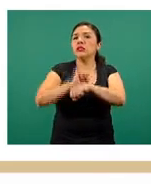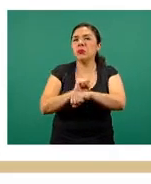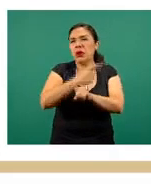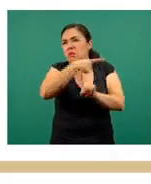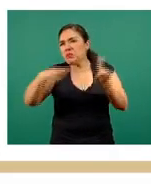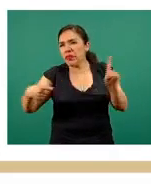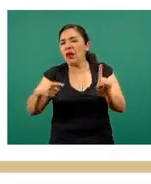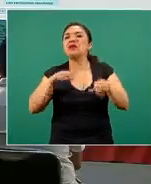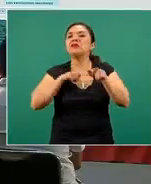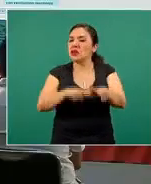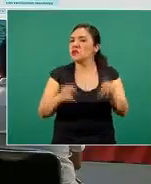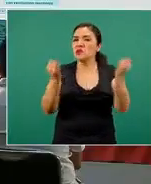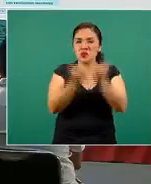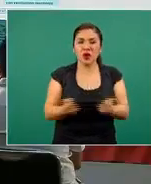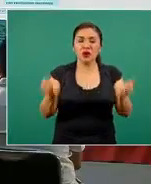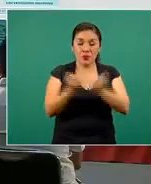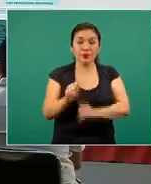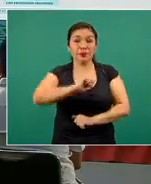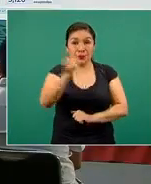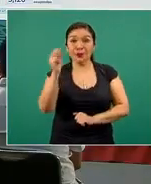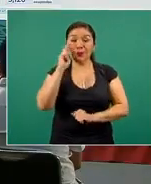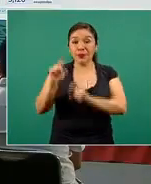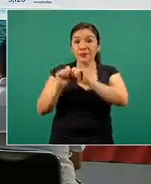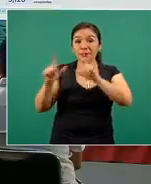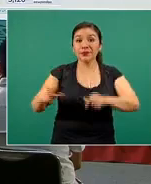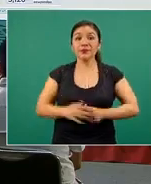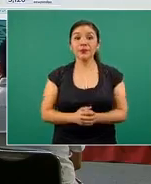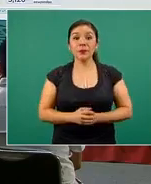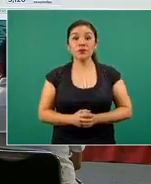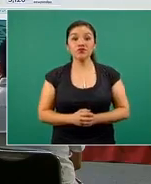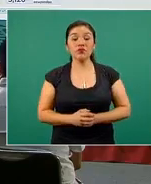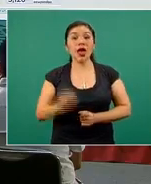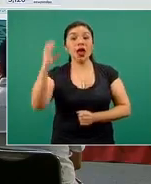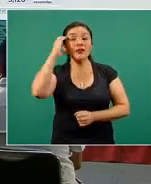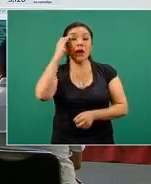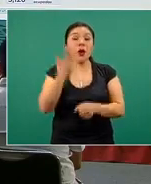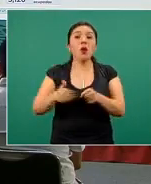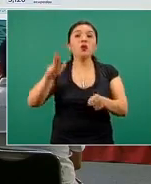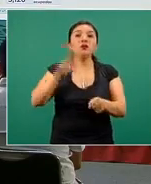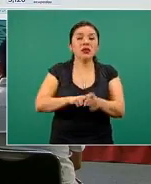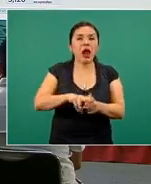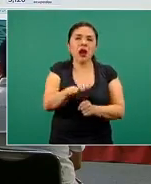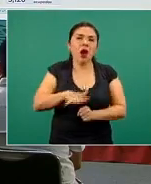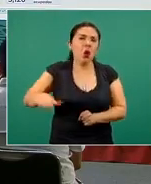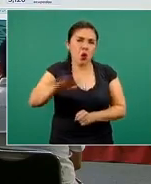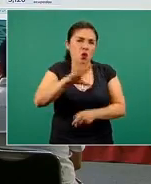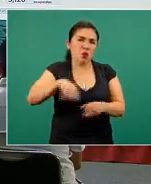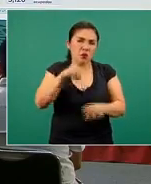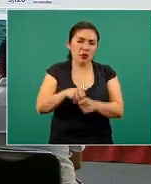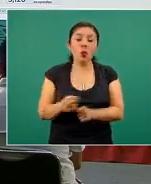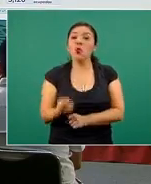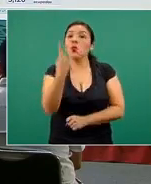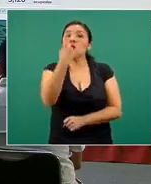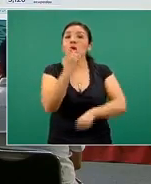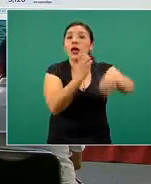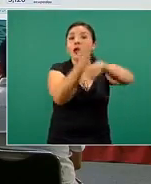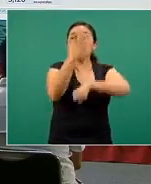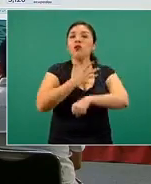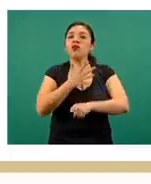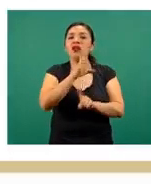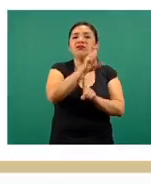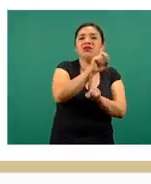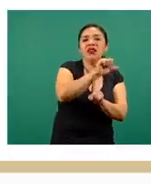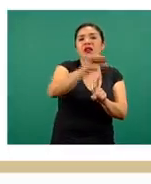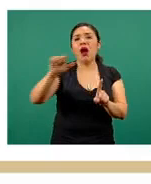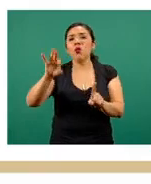media. Si vemos la siguiente diapositiva, camas de hospitalización general, solo una entidad que está entre el 30 y